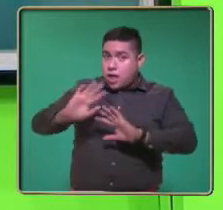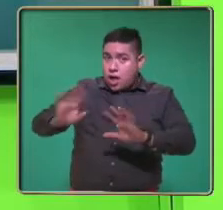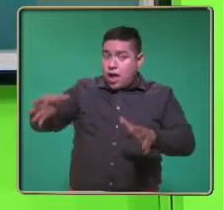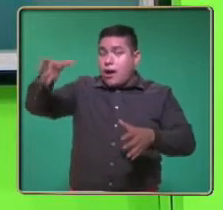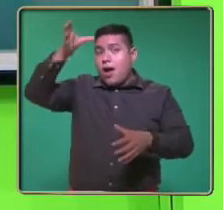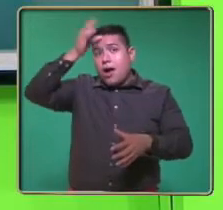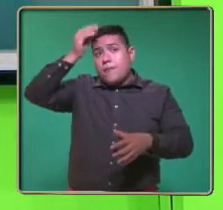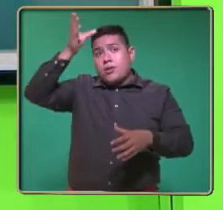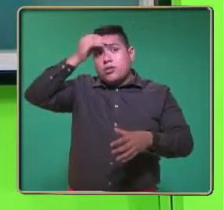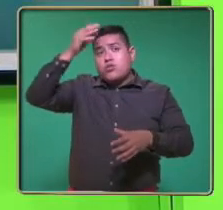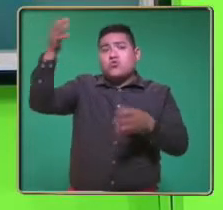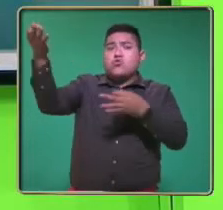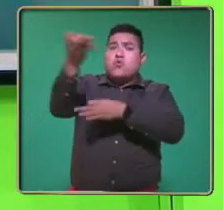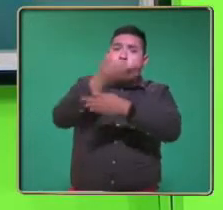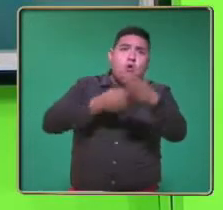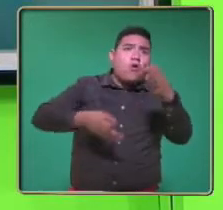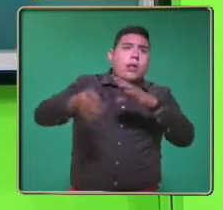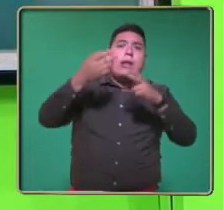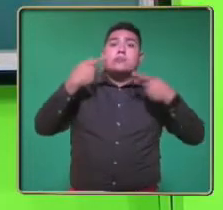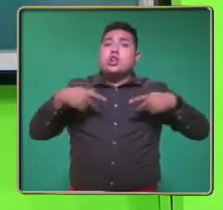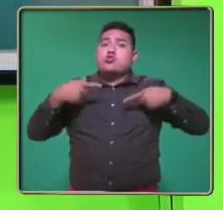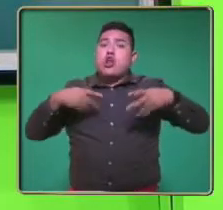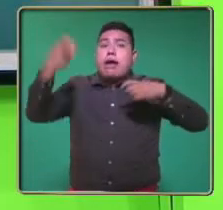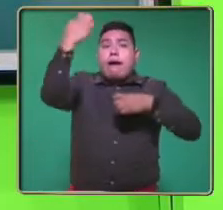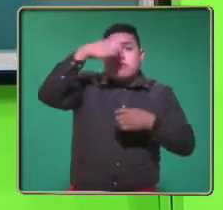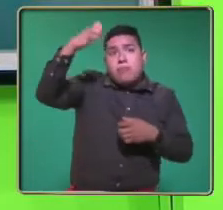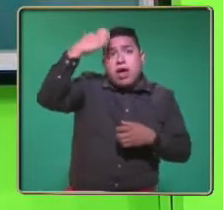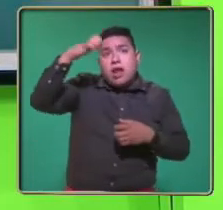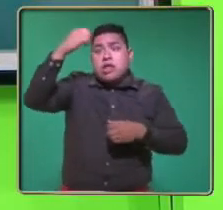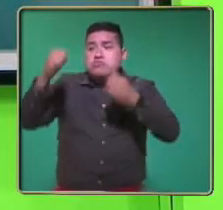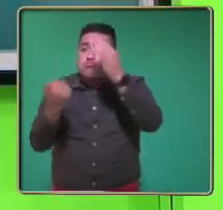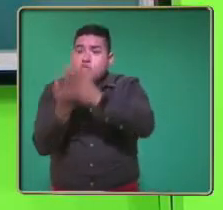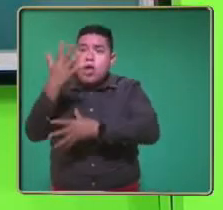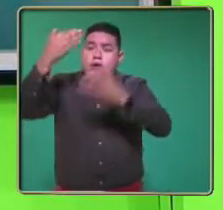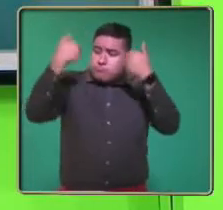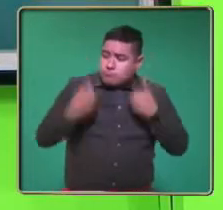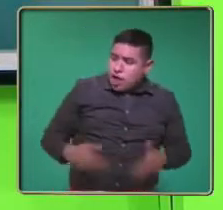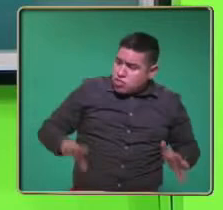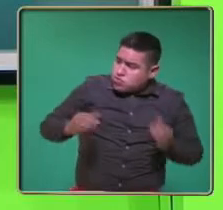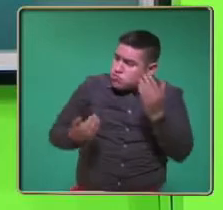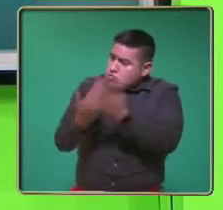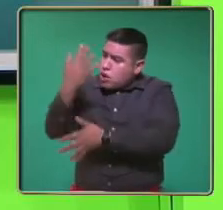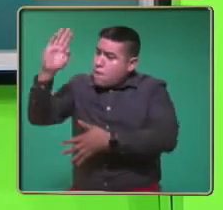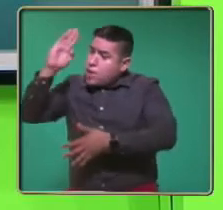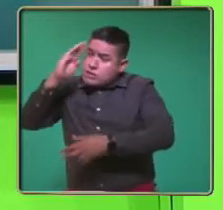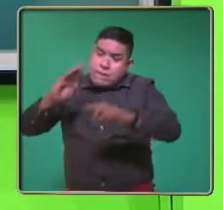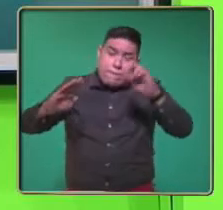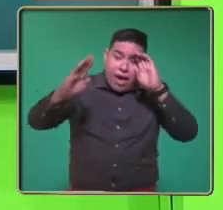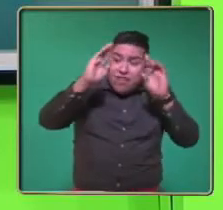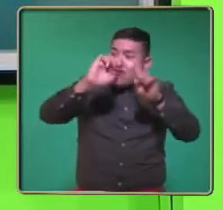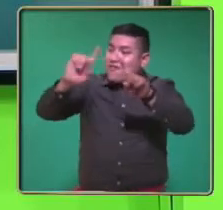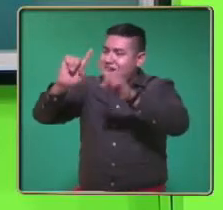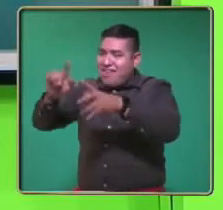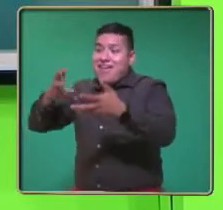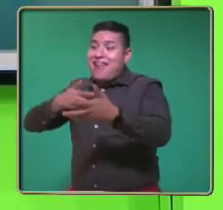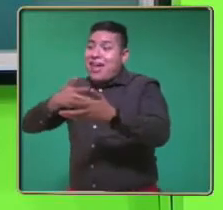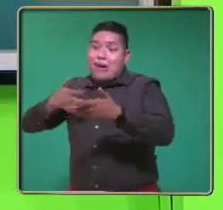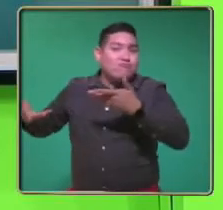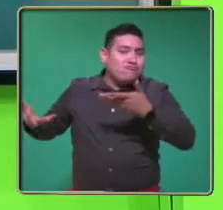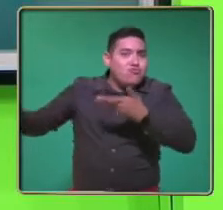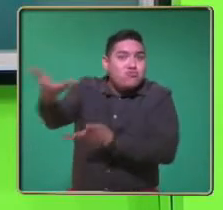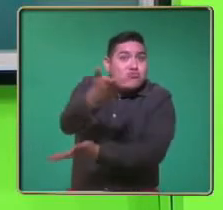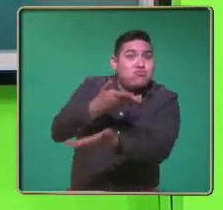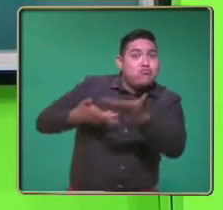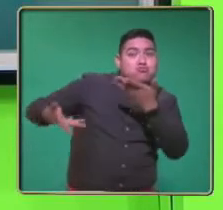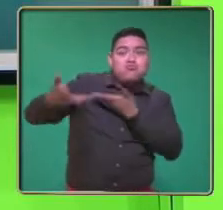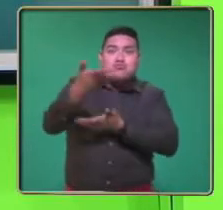donde todos estamos teniendo nuevas experiencias, nuevas actitudes, nuevos pensamientos con relación a lo que